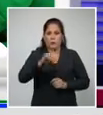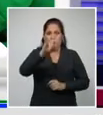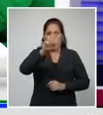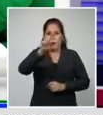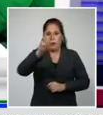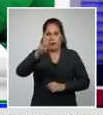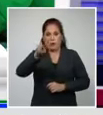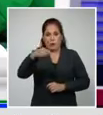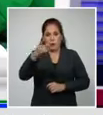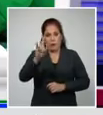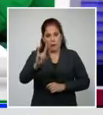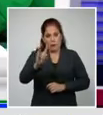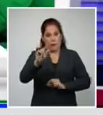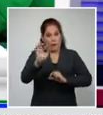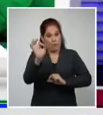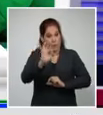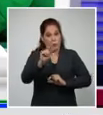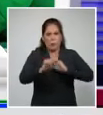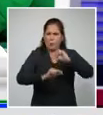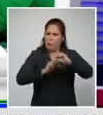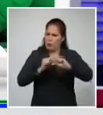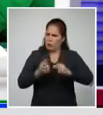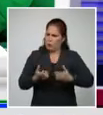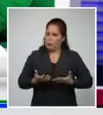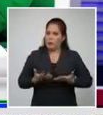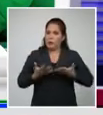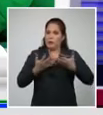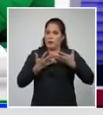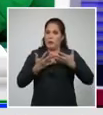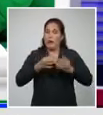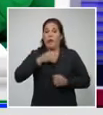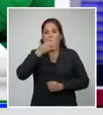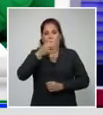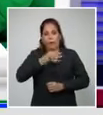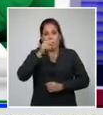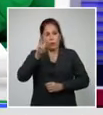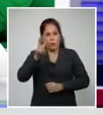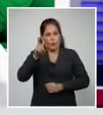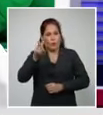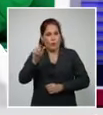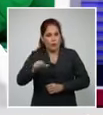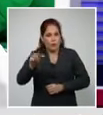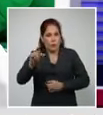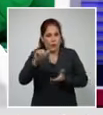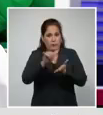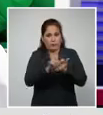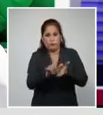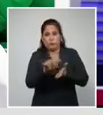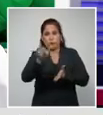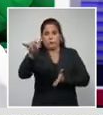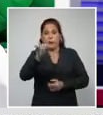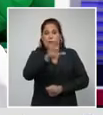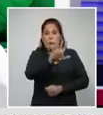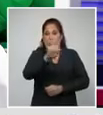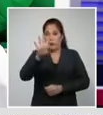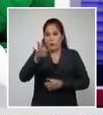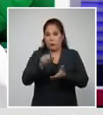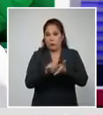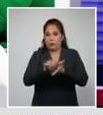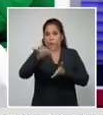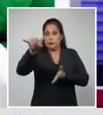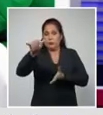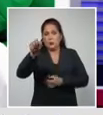93,3% pues se han recuperado. Siempre mencionamos los 2 evacuados, los 54 retornados a